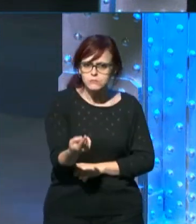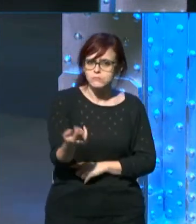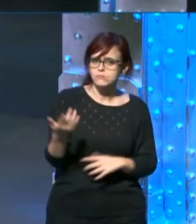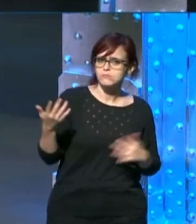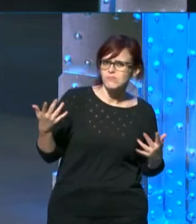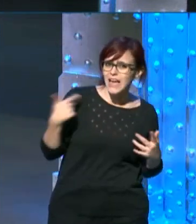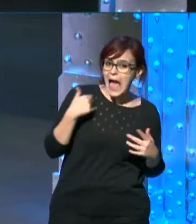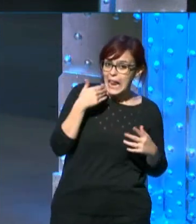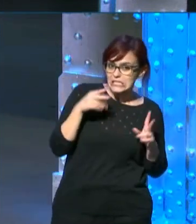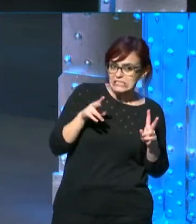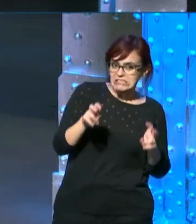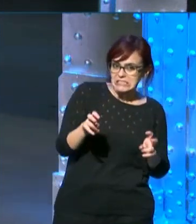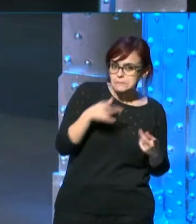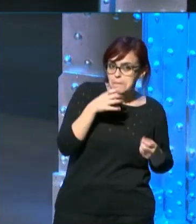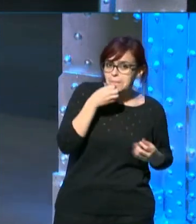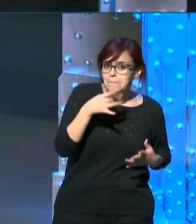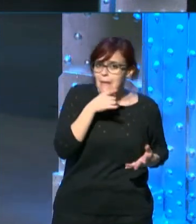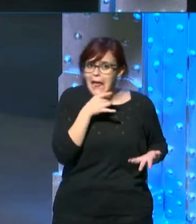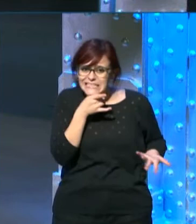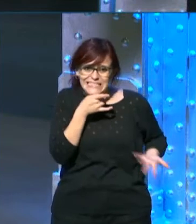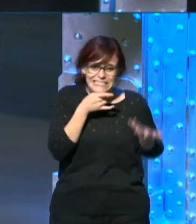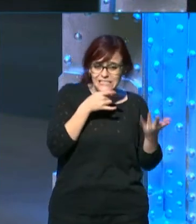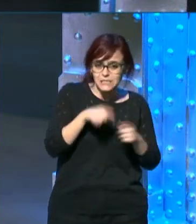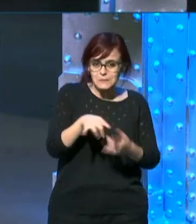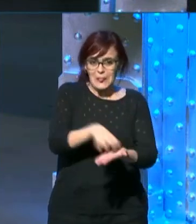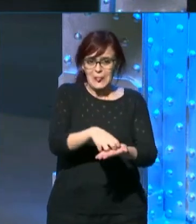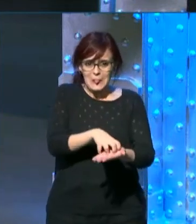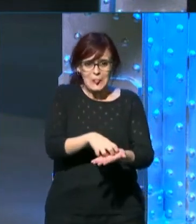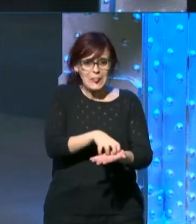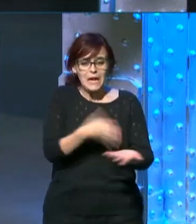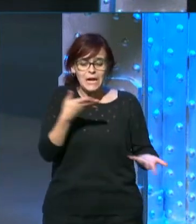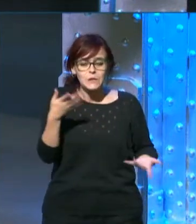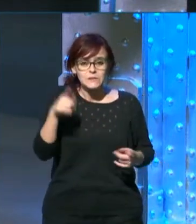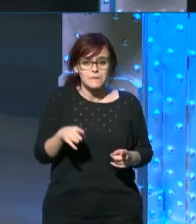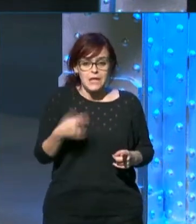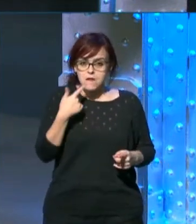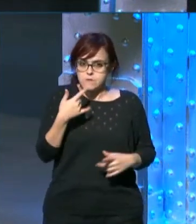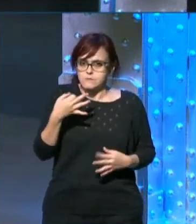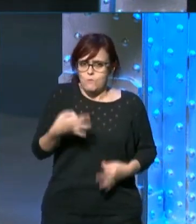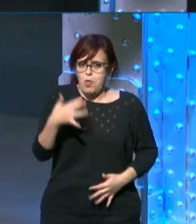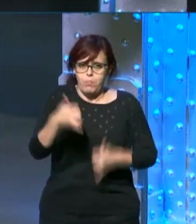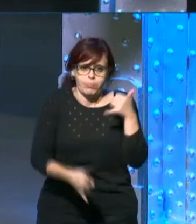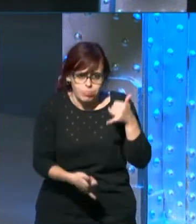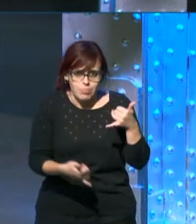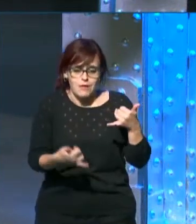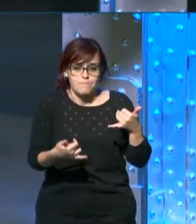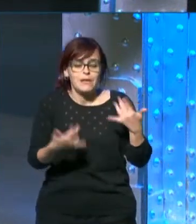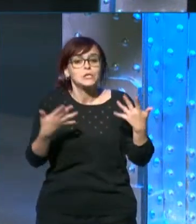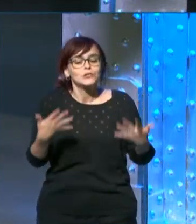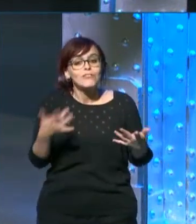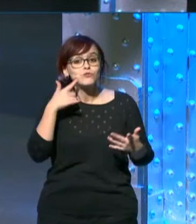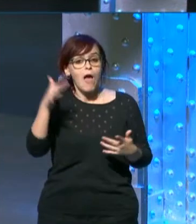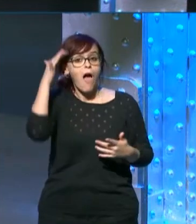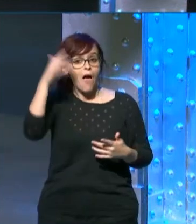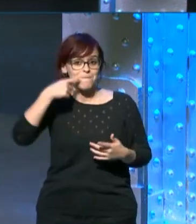estoy iniciando algo nuevo, no sé si lo voy a hacer mal, me siento un poco inestable, creo que voy a fallar, ¿no? Entonces, por eso me parece una buena metáfora para